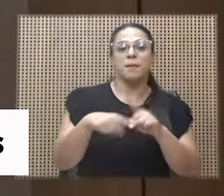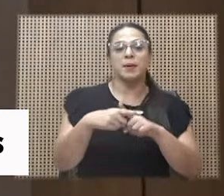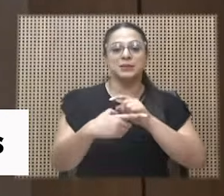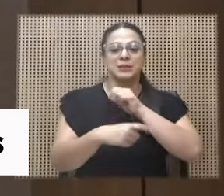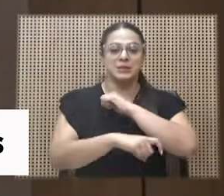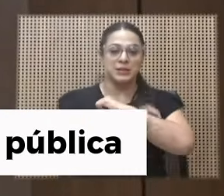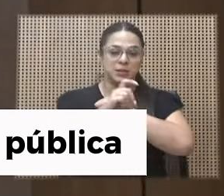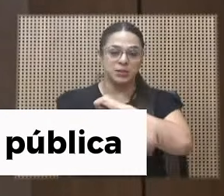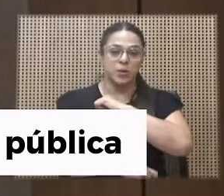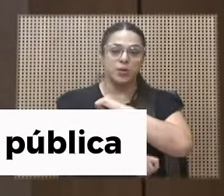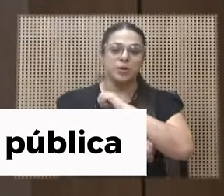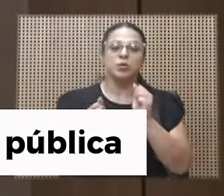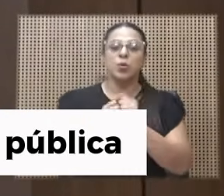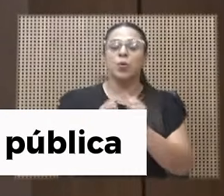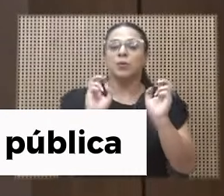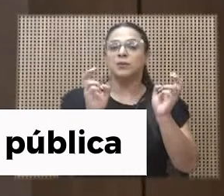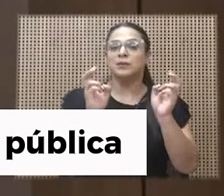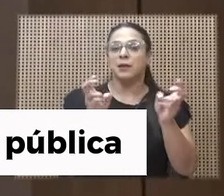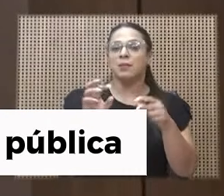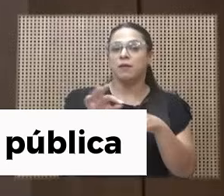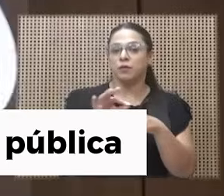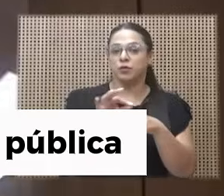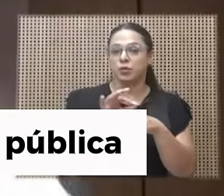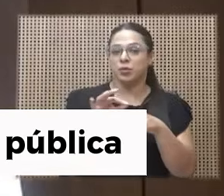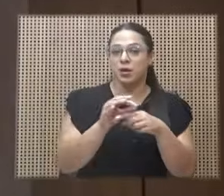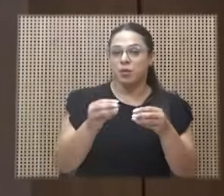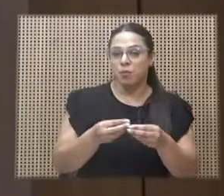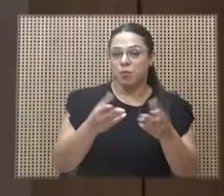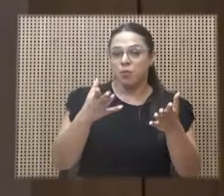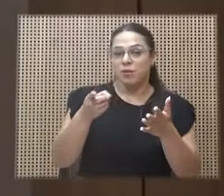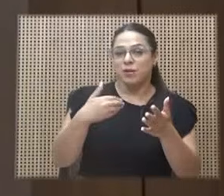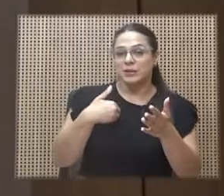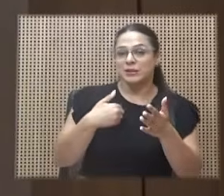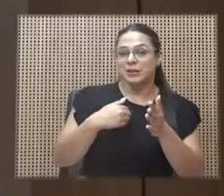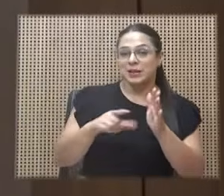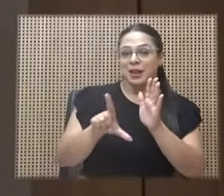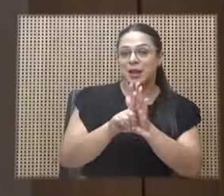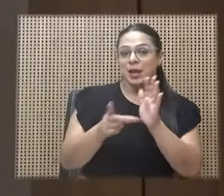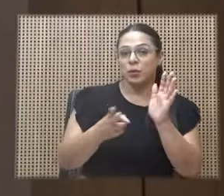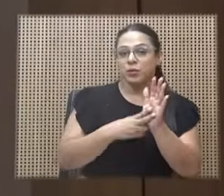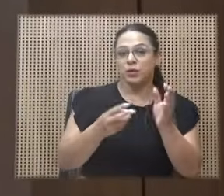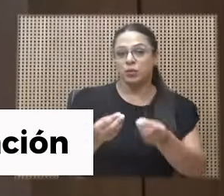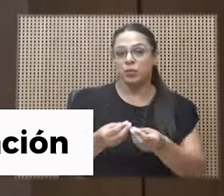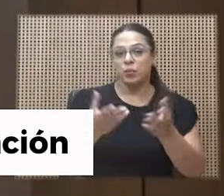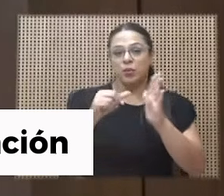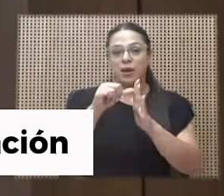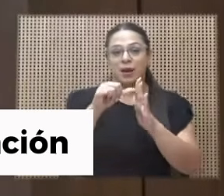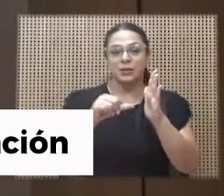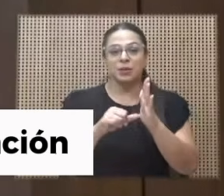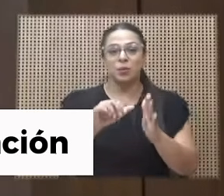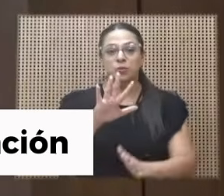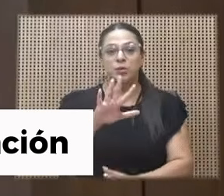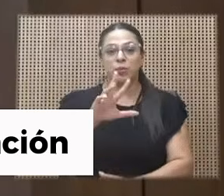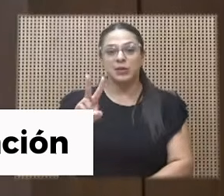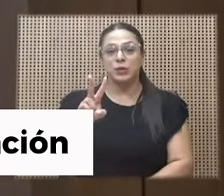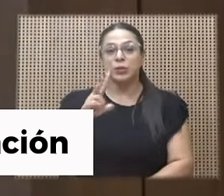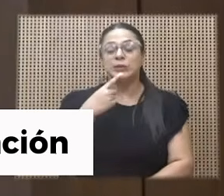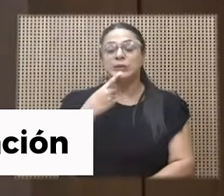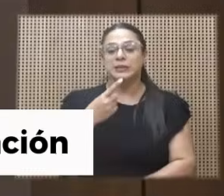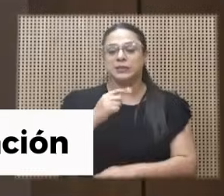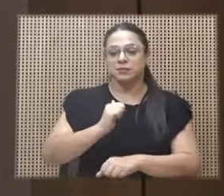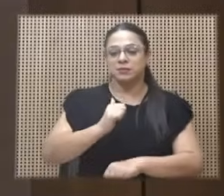y funcionarios públicos son los que tiene la ley de contratación pública. El artículo 52 establece que el criterio